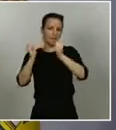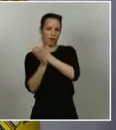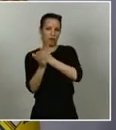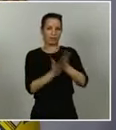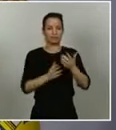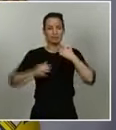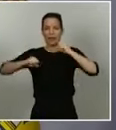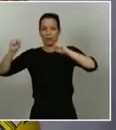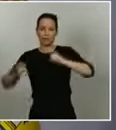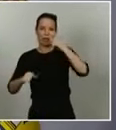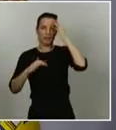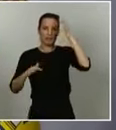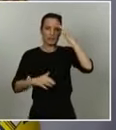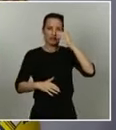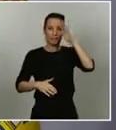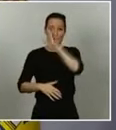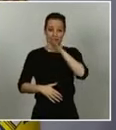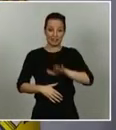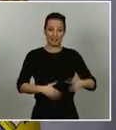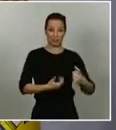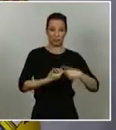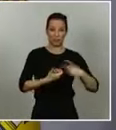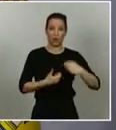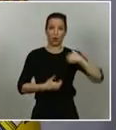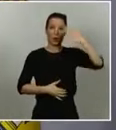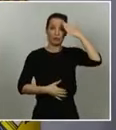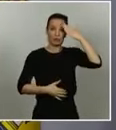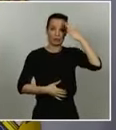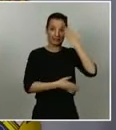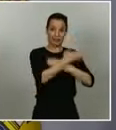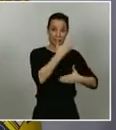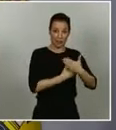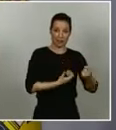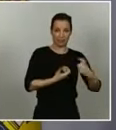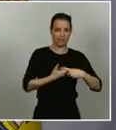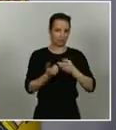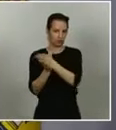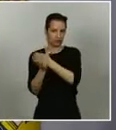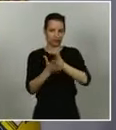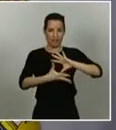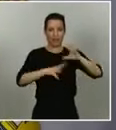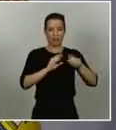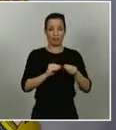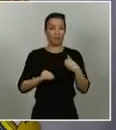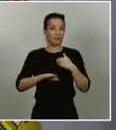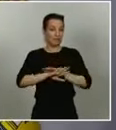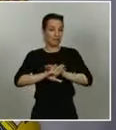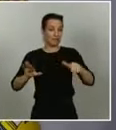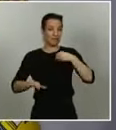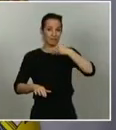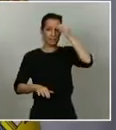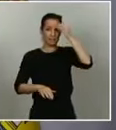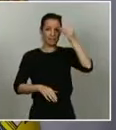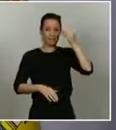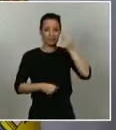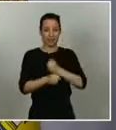niños participantes y tutores participantes discapacitados. Lo dejo aquí. Creo que el trabajo es muy importante y la palabra